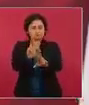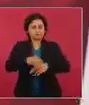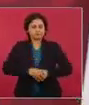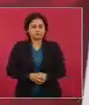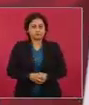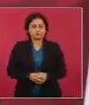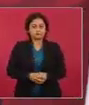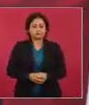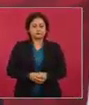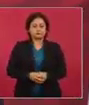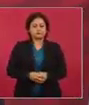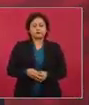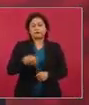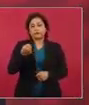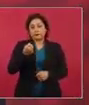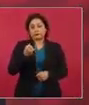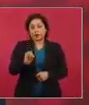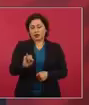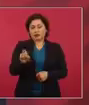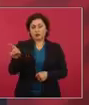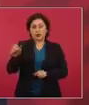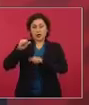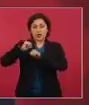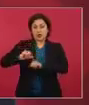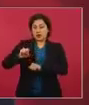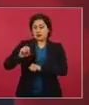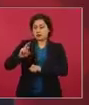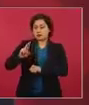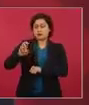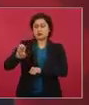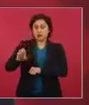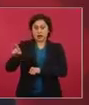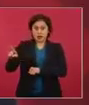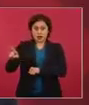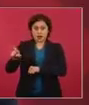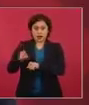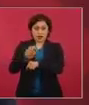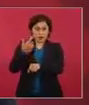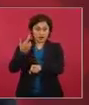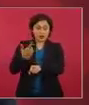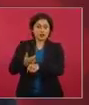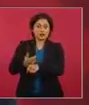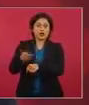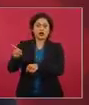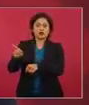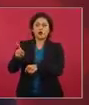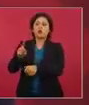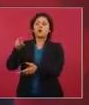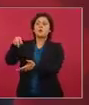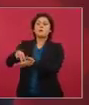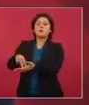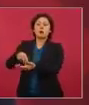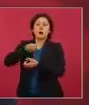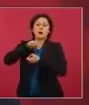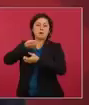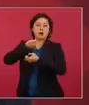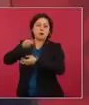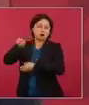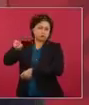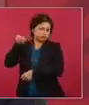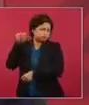fue lo que planteó nuestro representante en Naciones Unidas, que coincide con lo